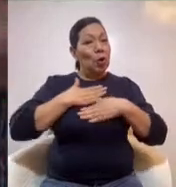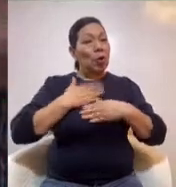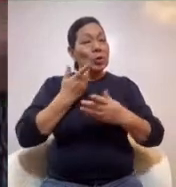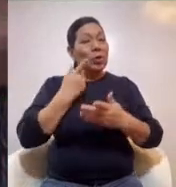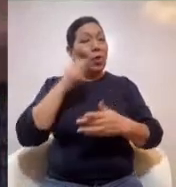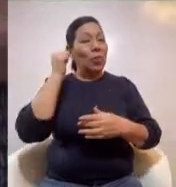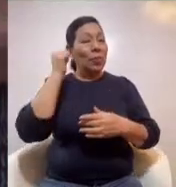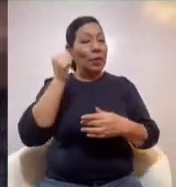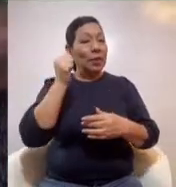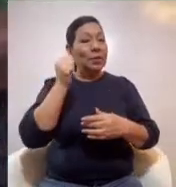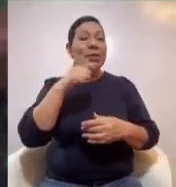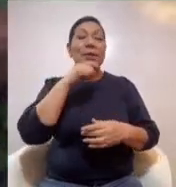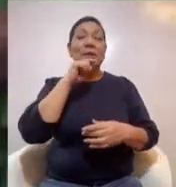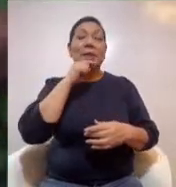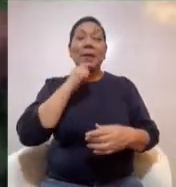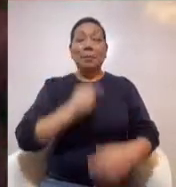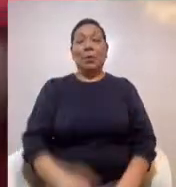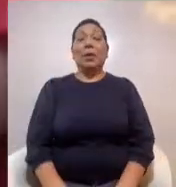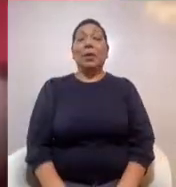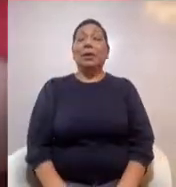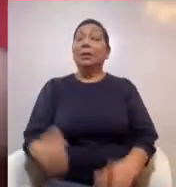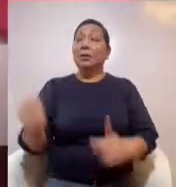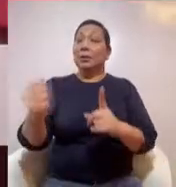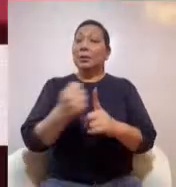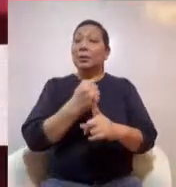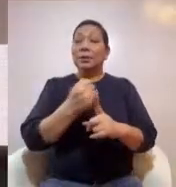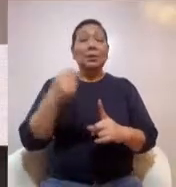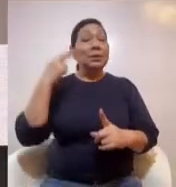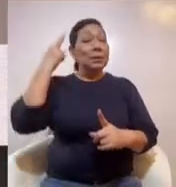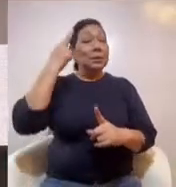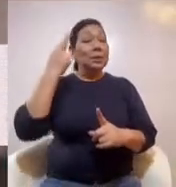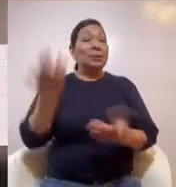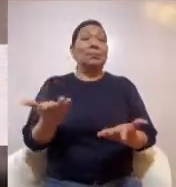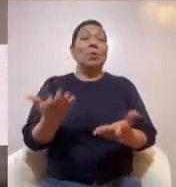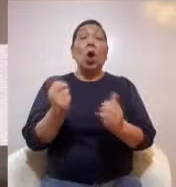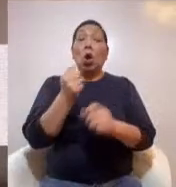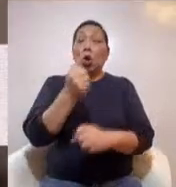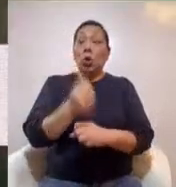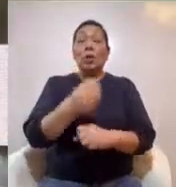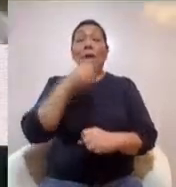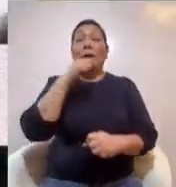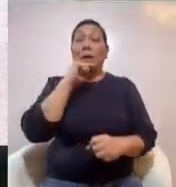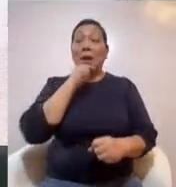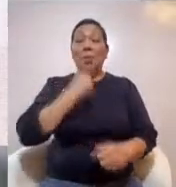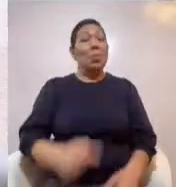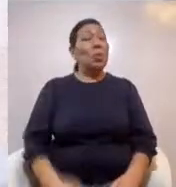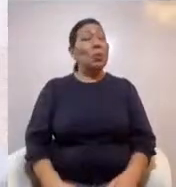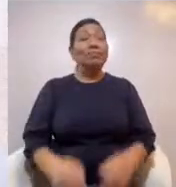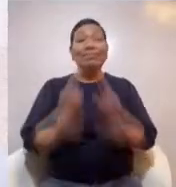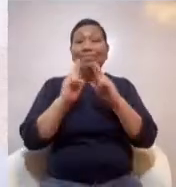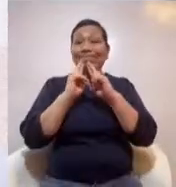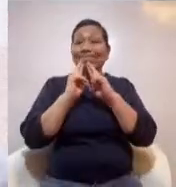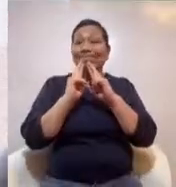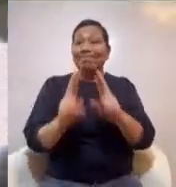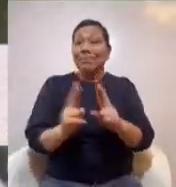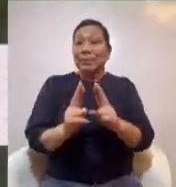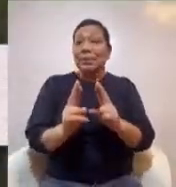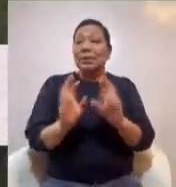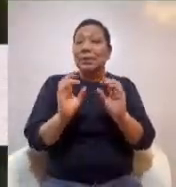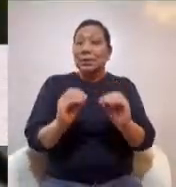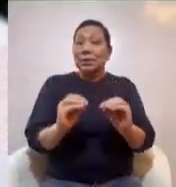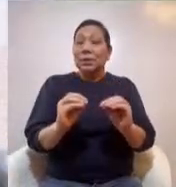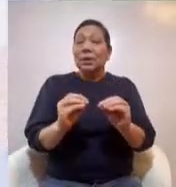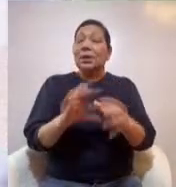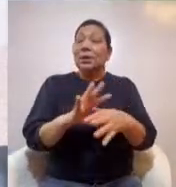y ejercicio de los derechos de las mujeres. La violencia por razón de género contra las mujeres es el resultado